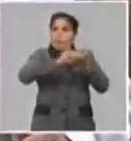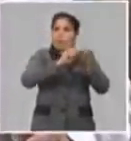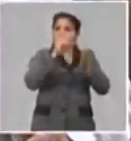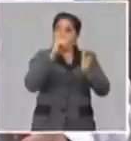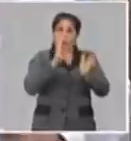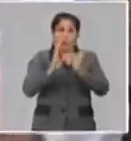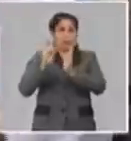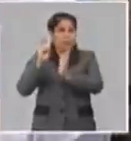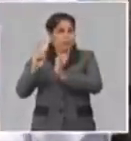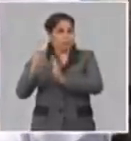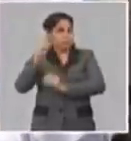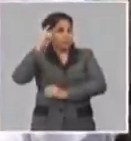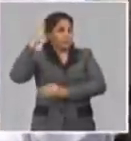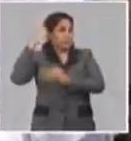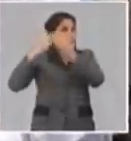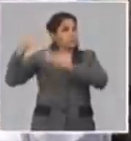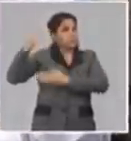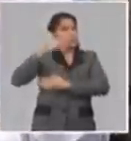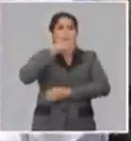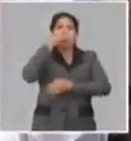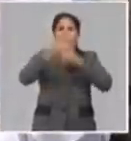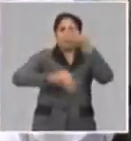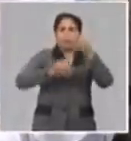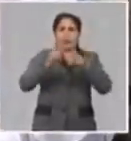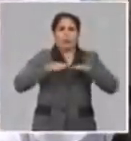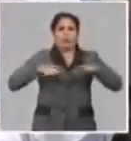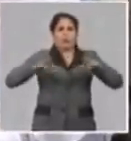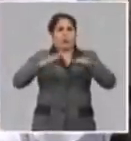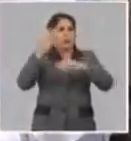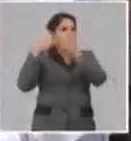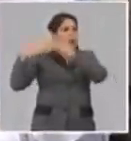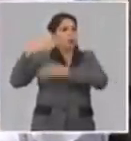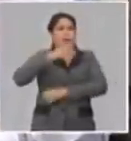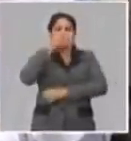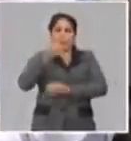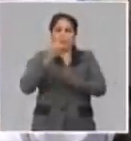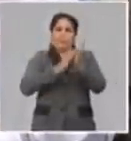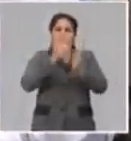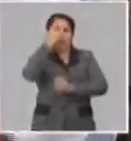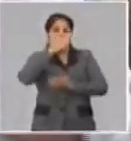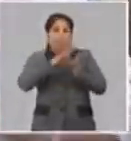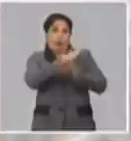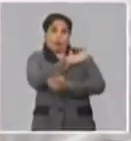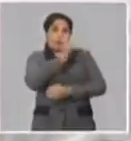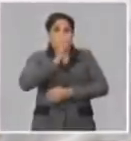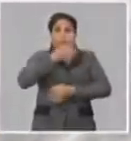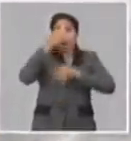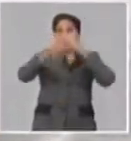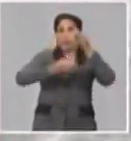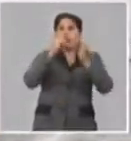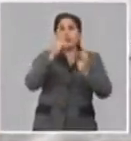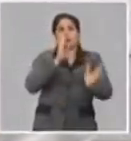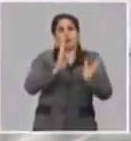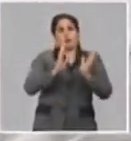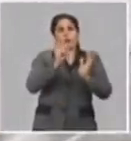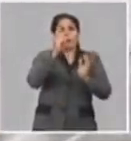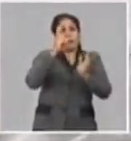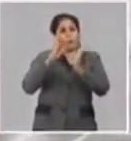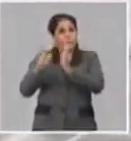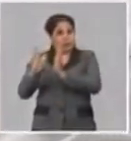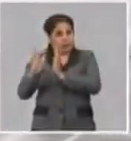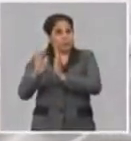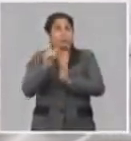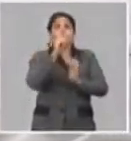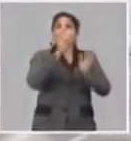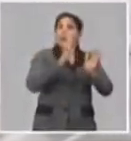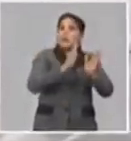etapas, que ya lo habíamos explicado aquí en una mesa redonda en el mes de marzo, precisamente, con dos etapas. Una primera etapa